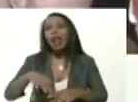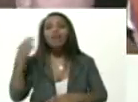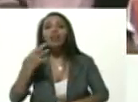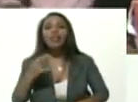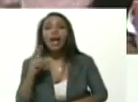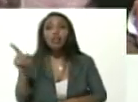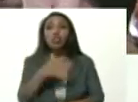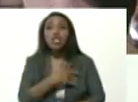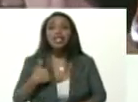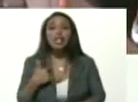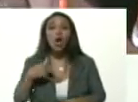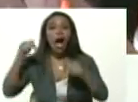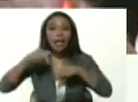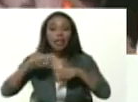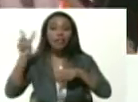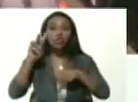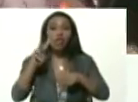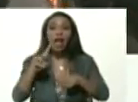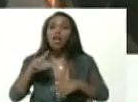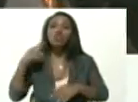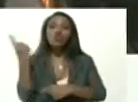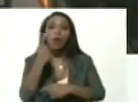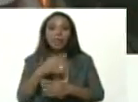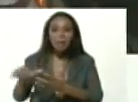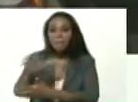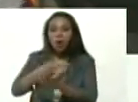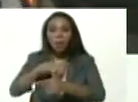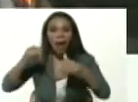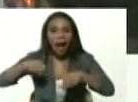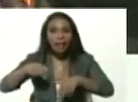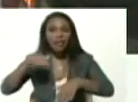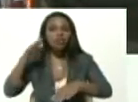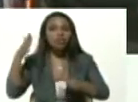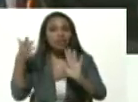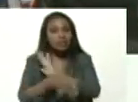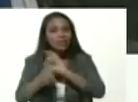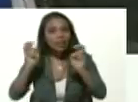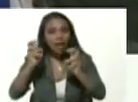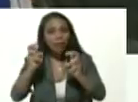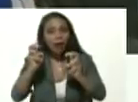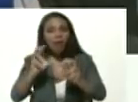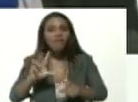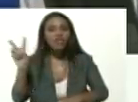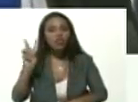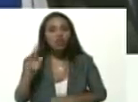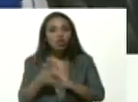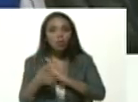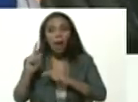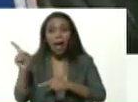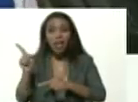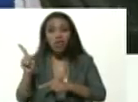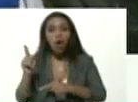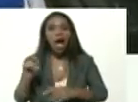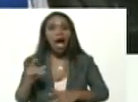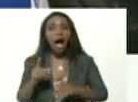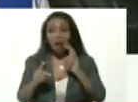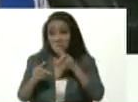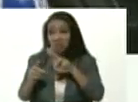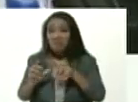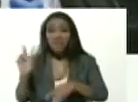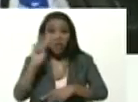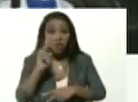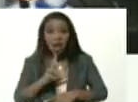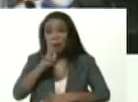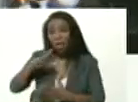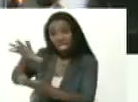deseos de que en Venezuela pasen cosas feas, horribles, para ellos entonces estar contentos, con